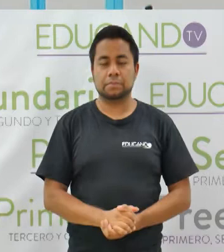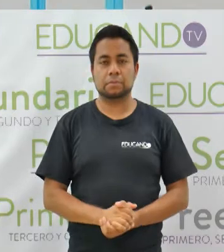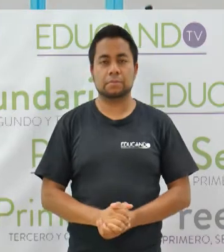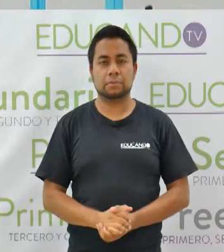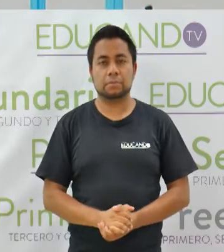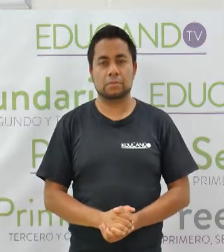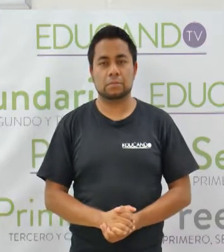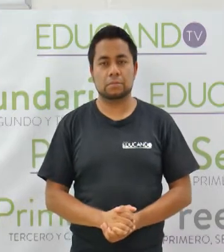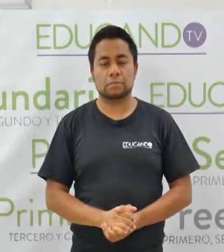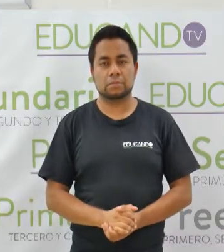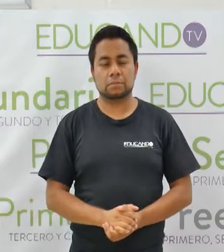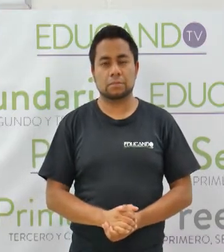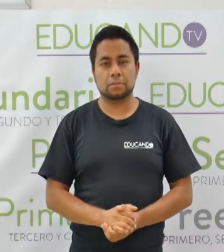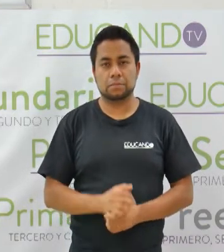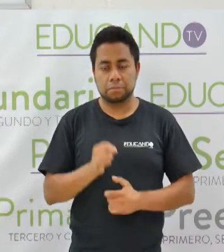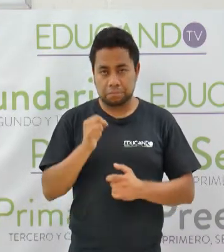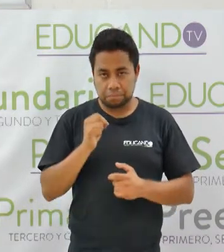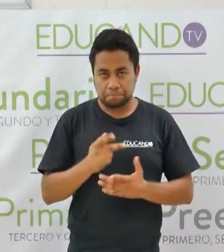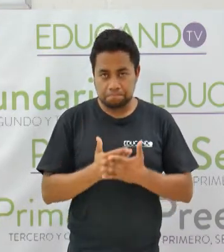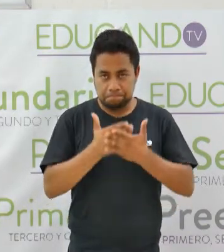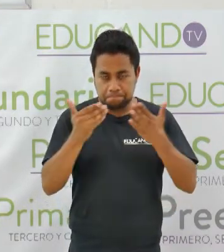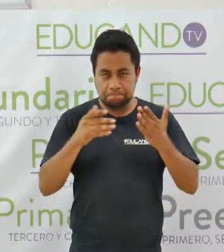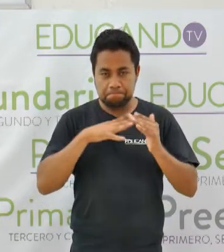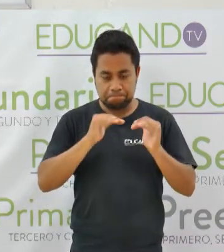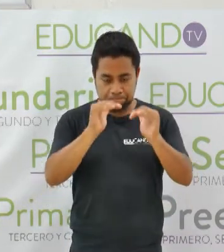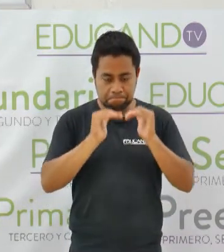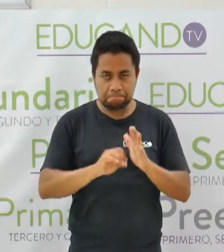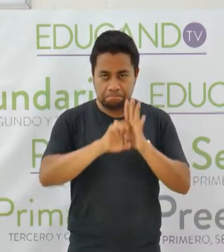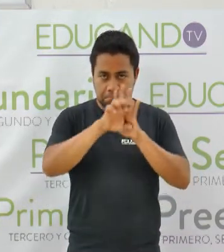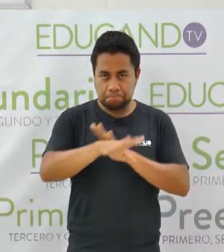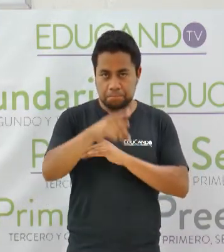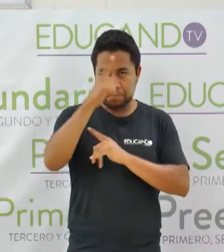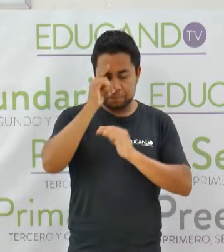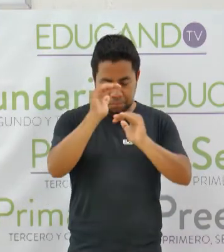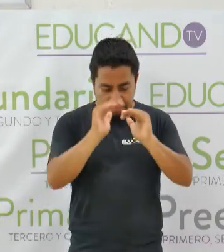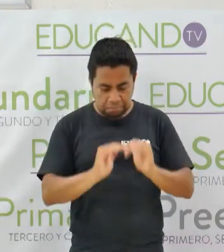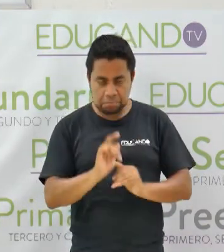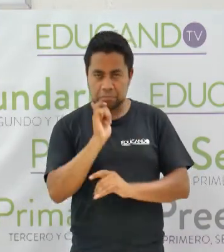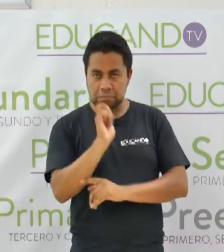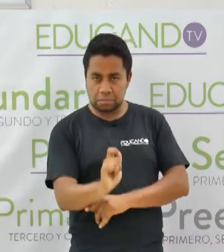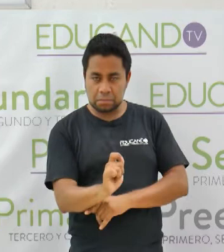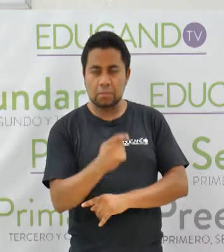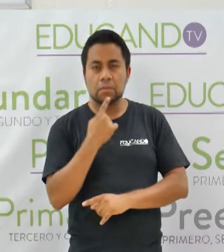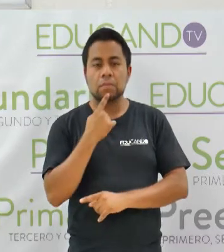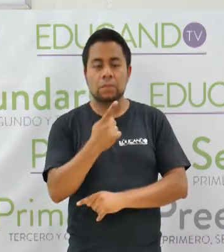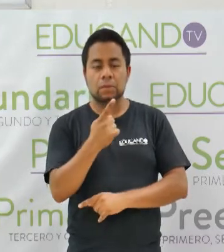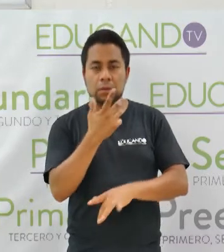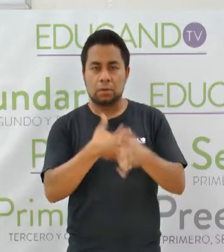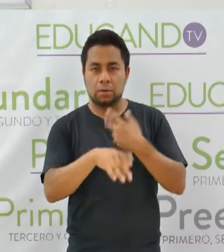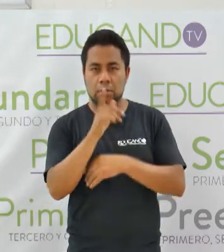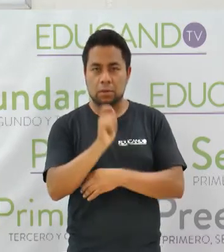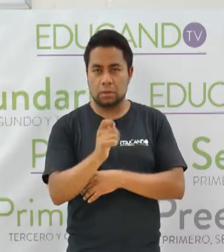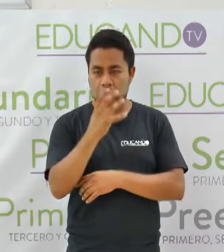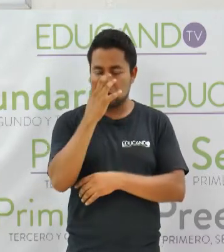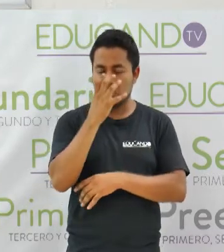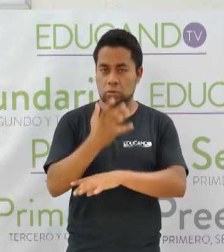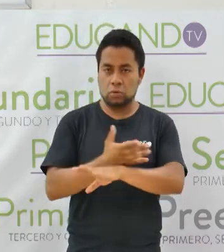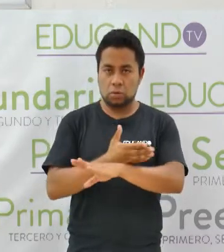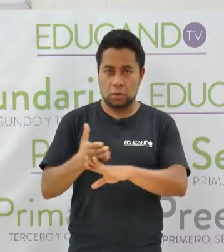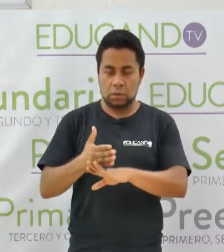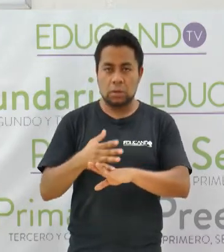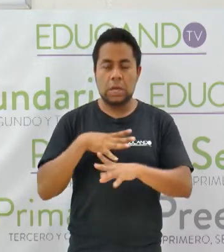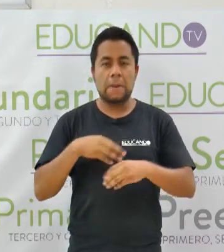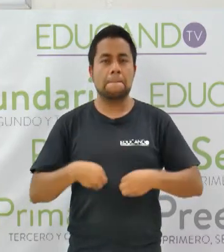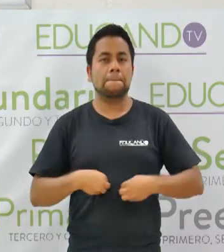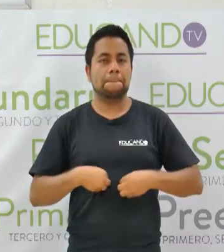Ahora, tenemos el siguiente ejemplo que está en la parte de abajo, donde nos dice: el oso